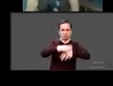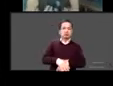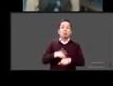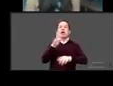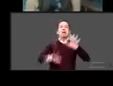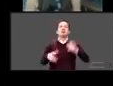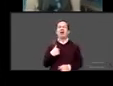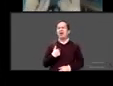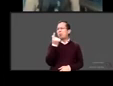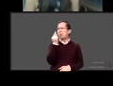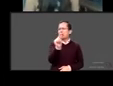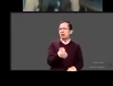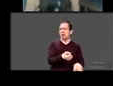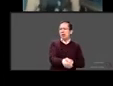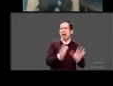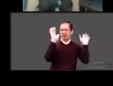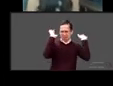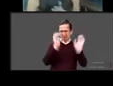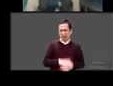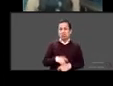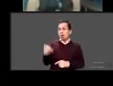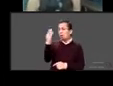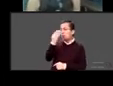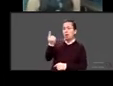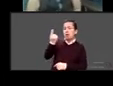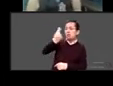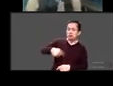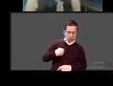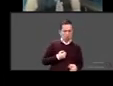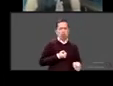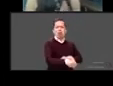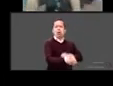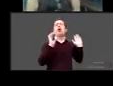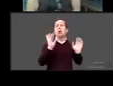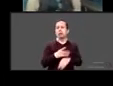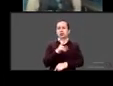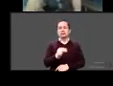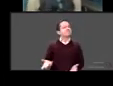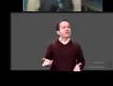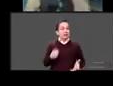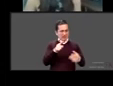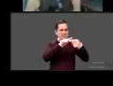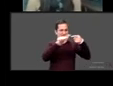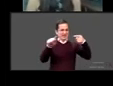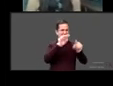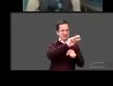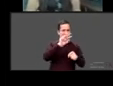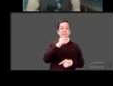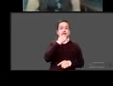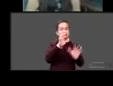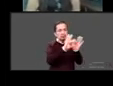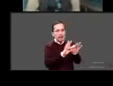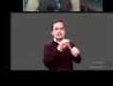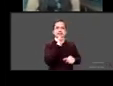Pero ¿por qué si la Biblia dice eso? ¿Por qué no le voy a pegar? Es decir, en la primera página te resuelven dudas clarísimas de por qué sí, por qué no. En